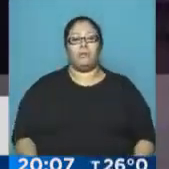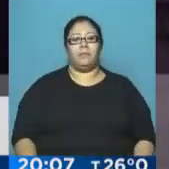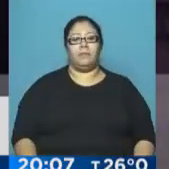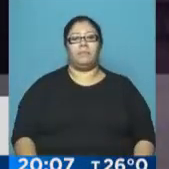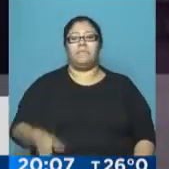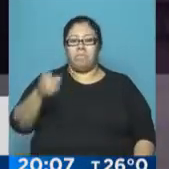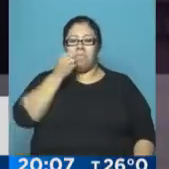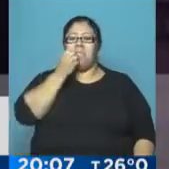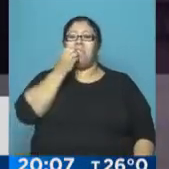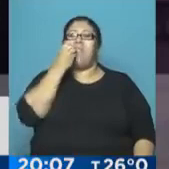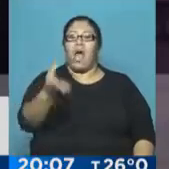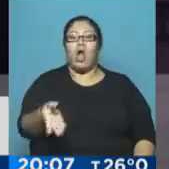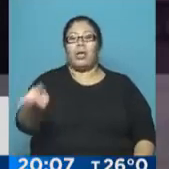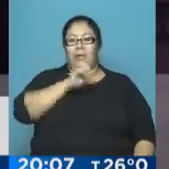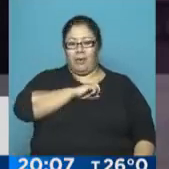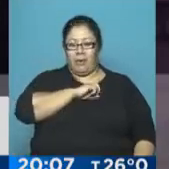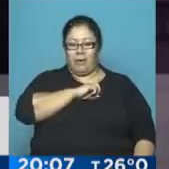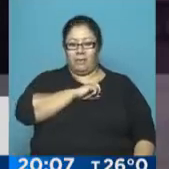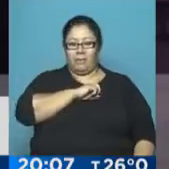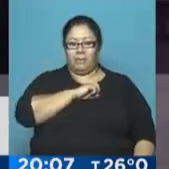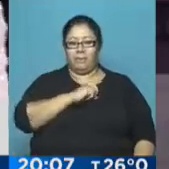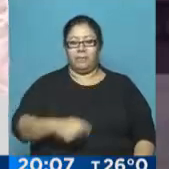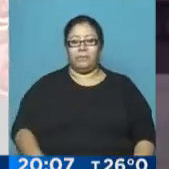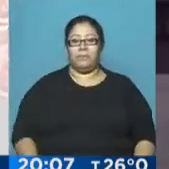mucho mejor de lo que hemos hecho nosotros.